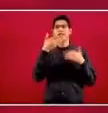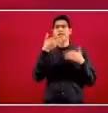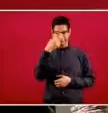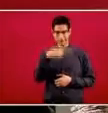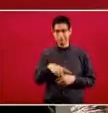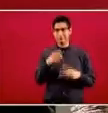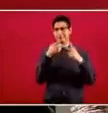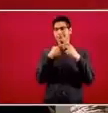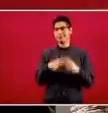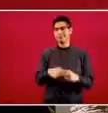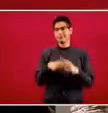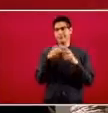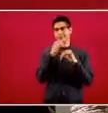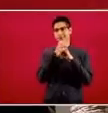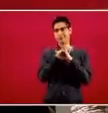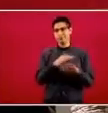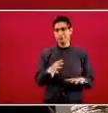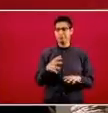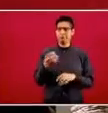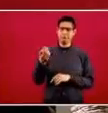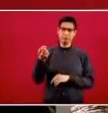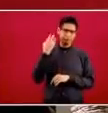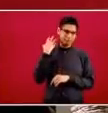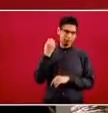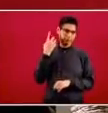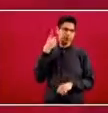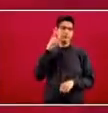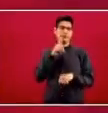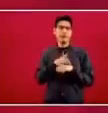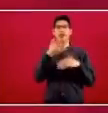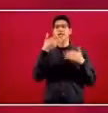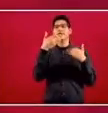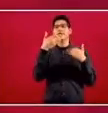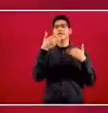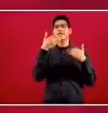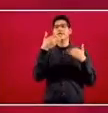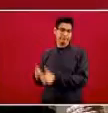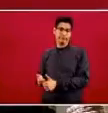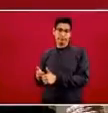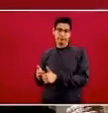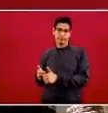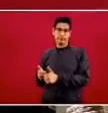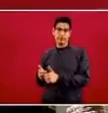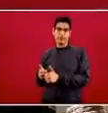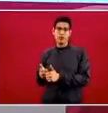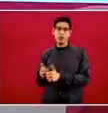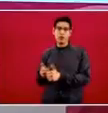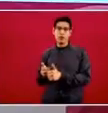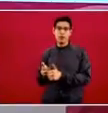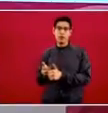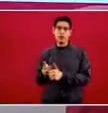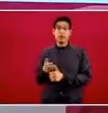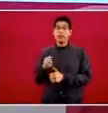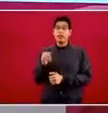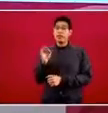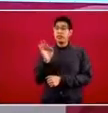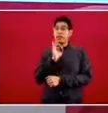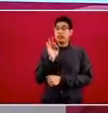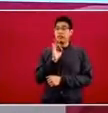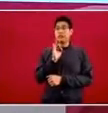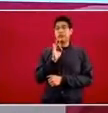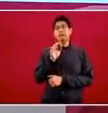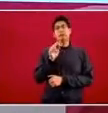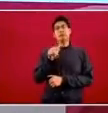epidemia diaria, sobre la situación de la epidemia. Personas que tuvieron que ser atendidas de esta